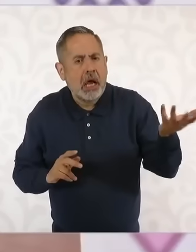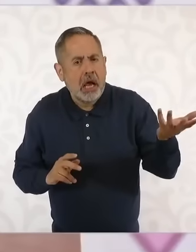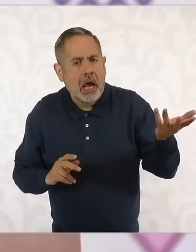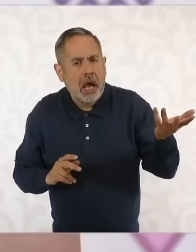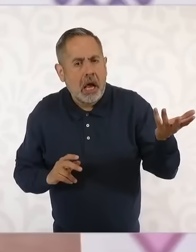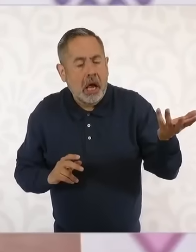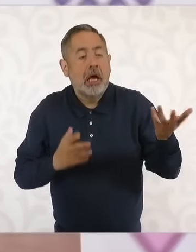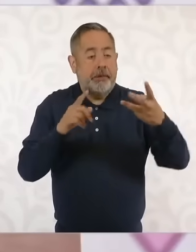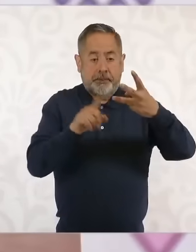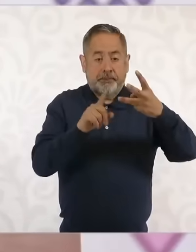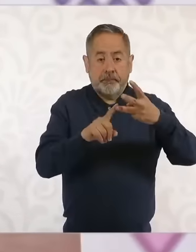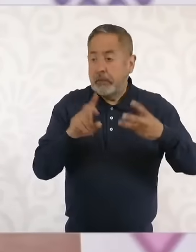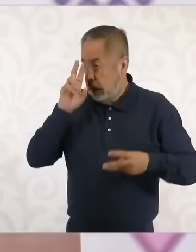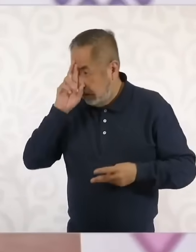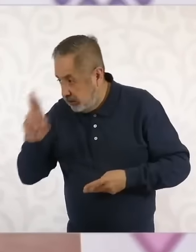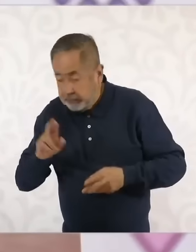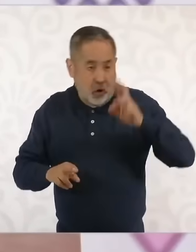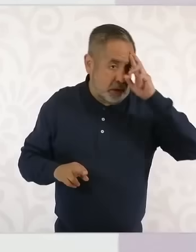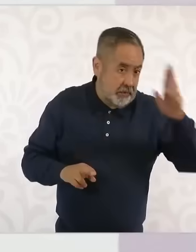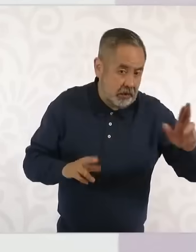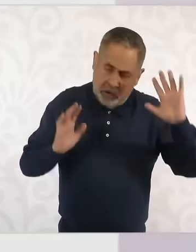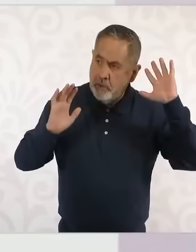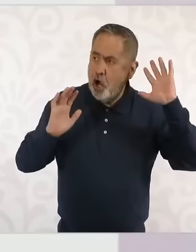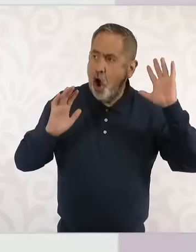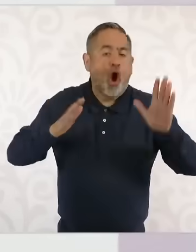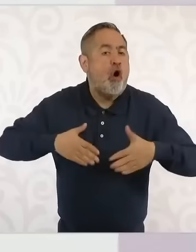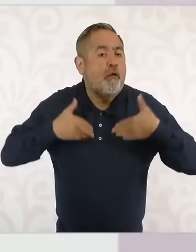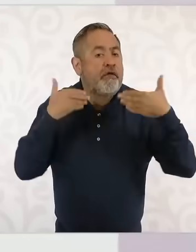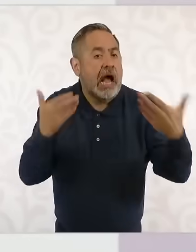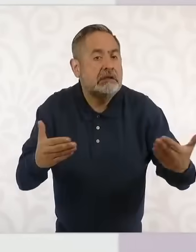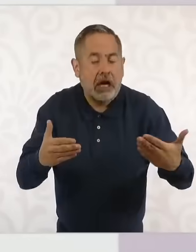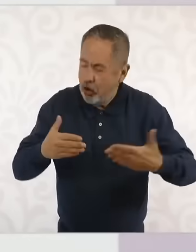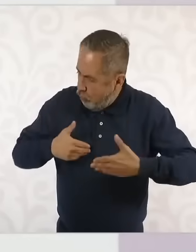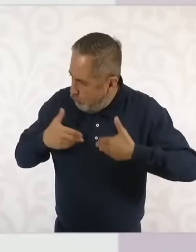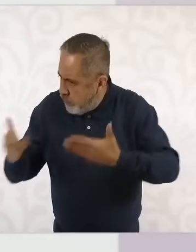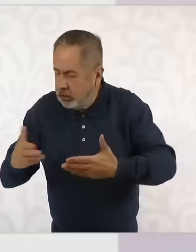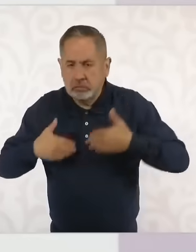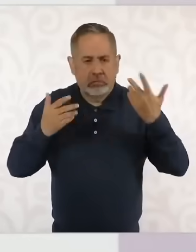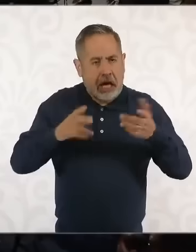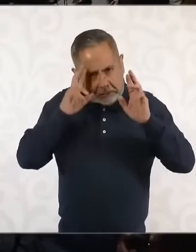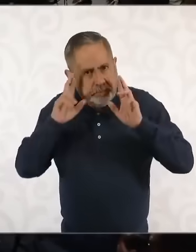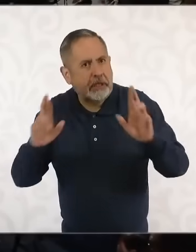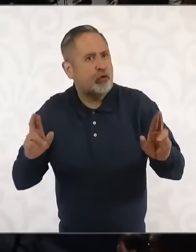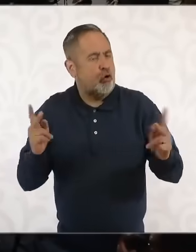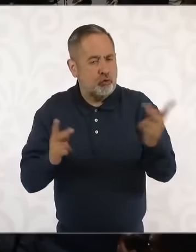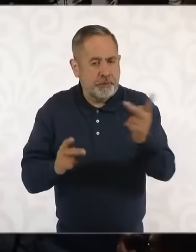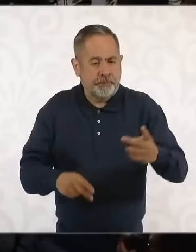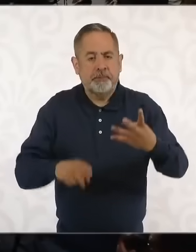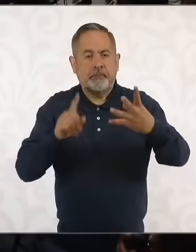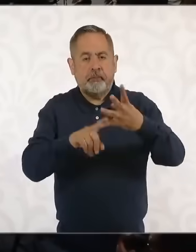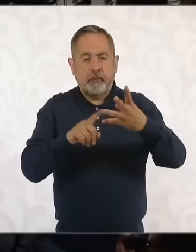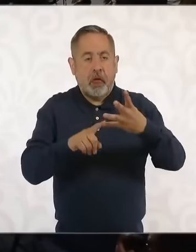mutua. Tenemos que tener confianza entre las naciones y respeto entre las naciones. Y cooperación